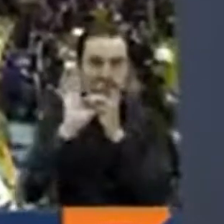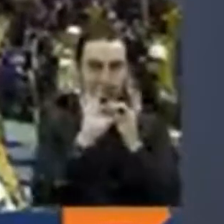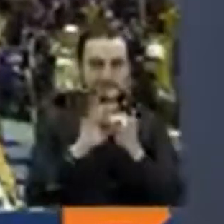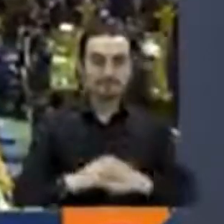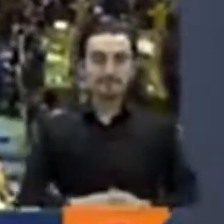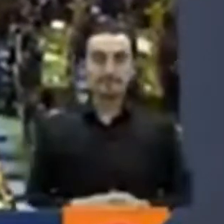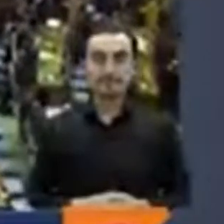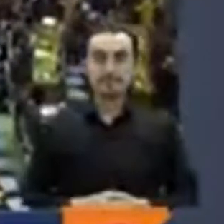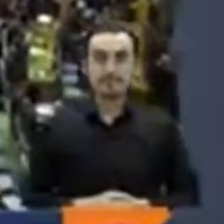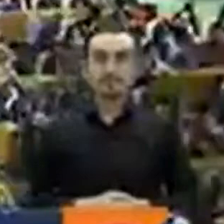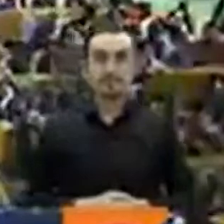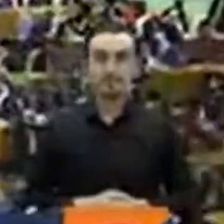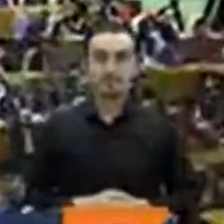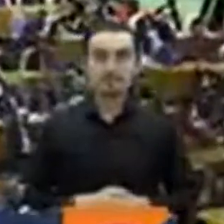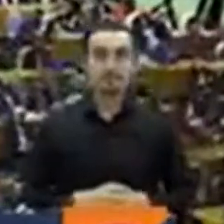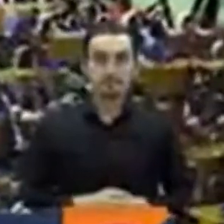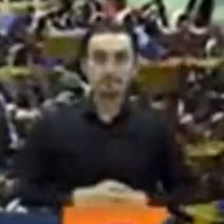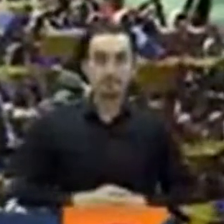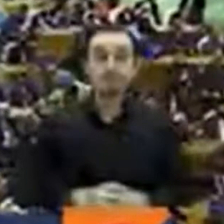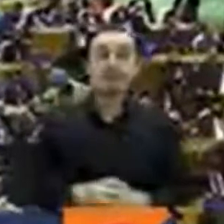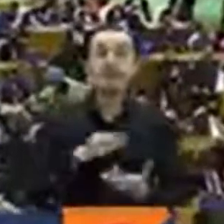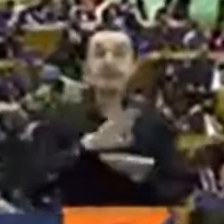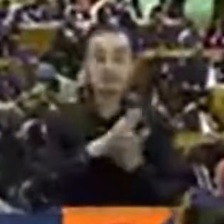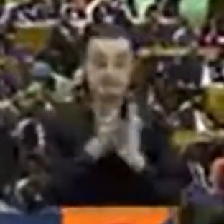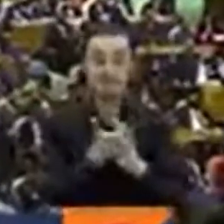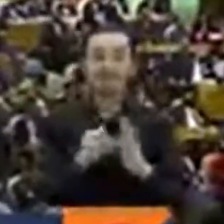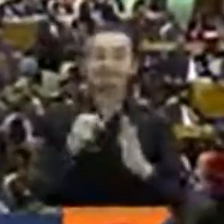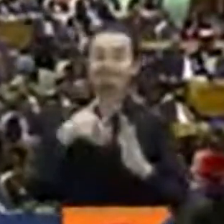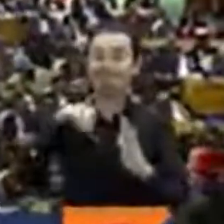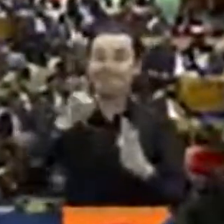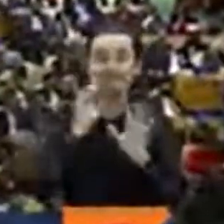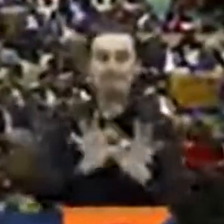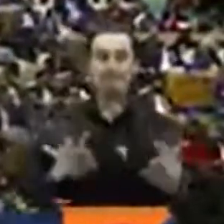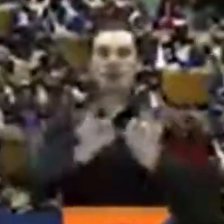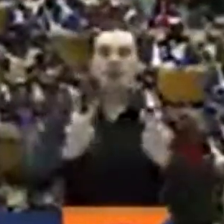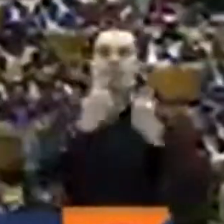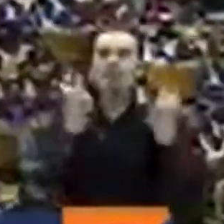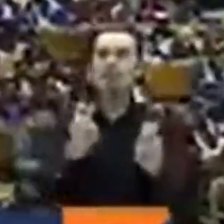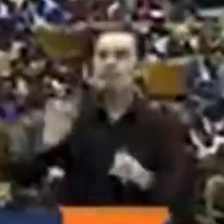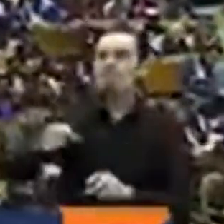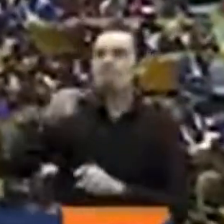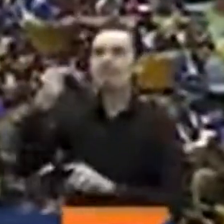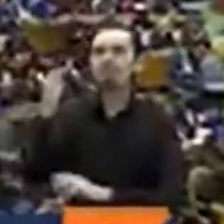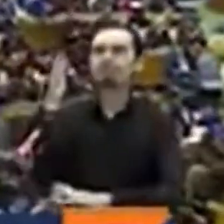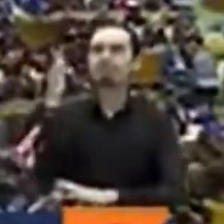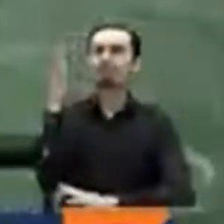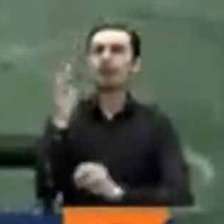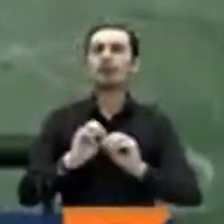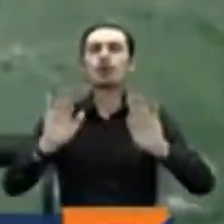Escuchamos. La paz fue uno de los temas clave en el primer discurso del presidente Petro